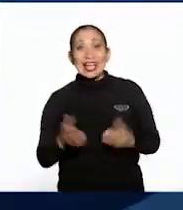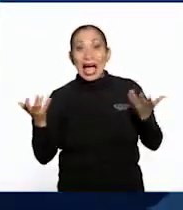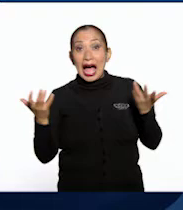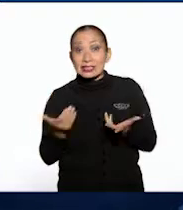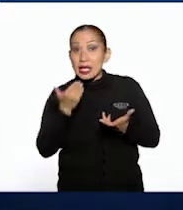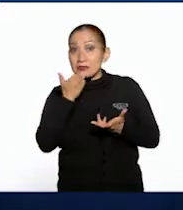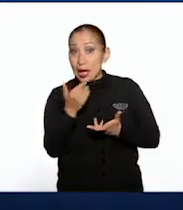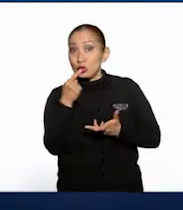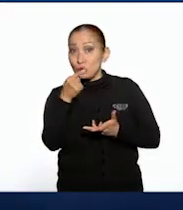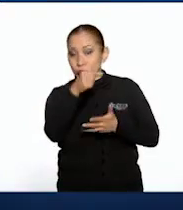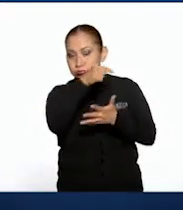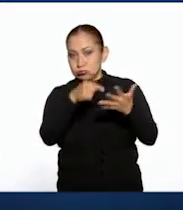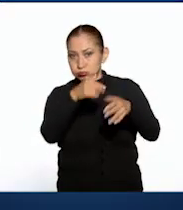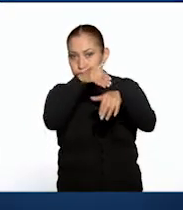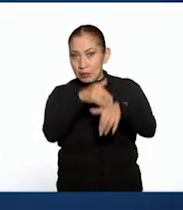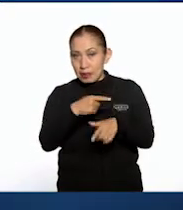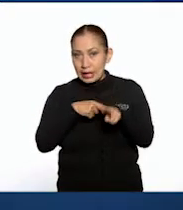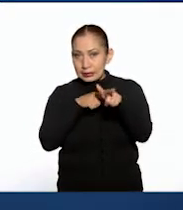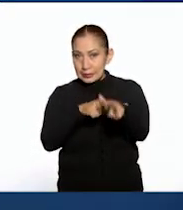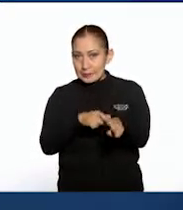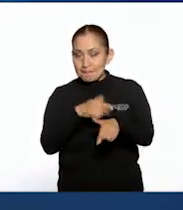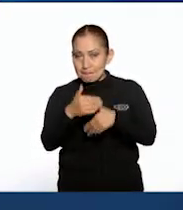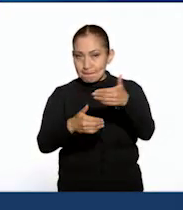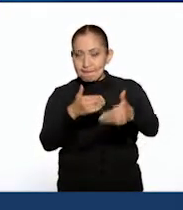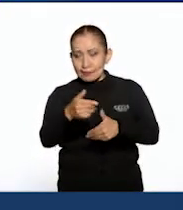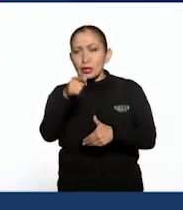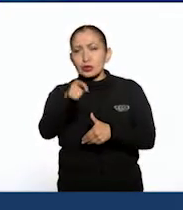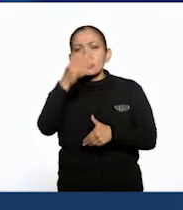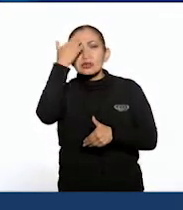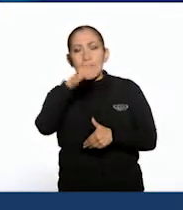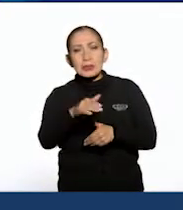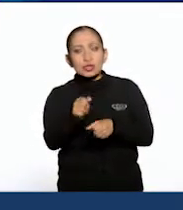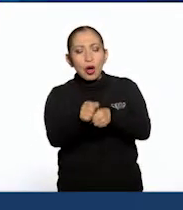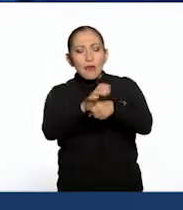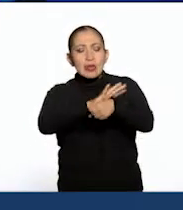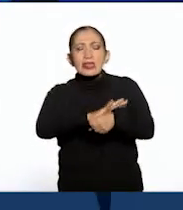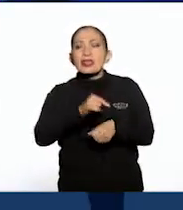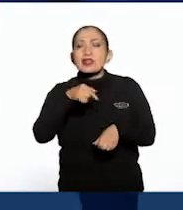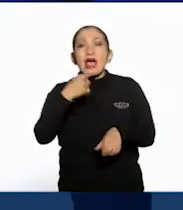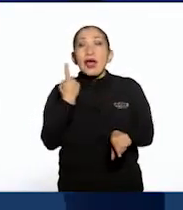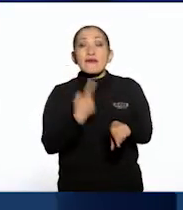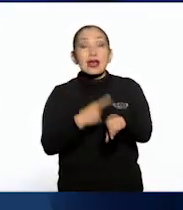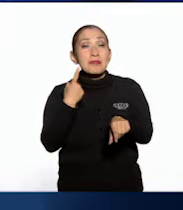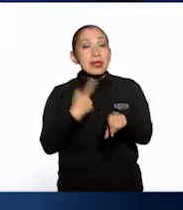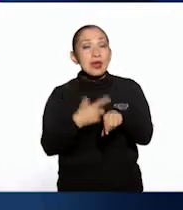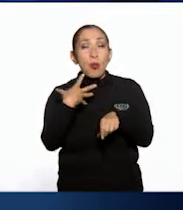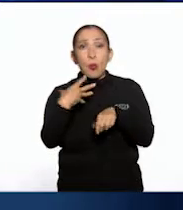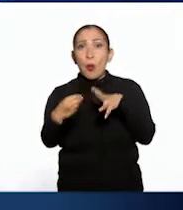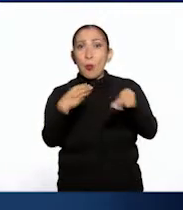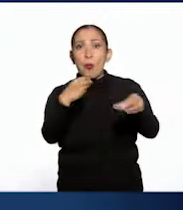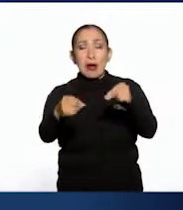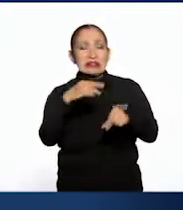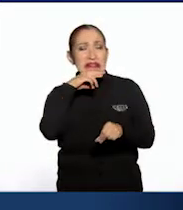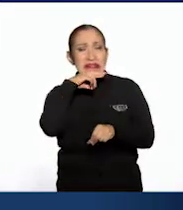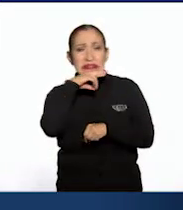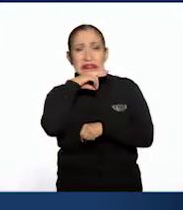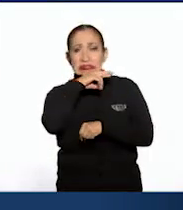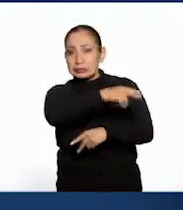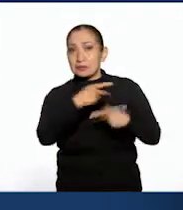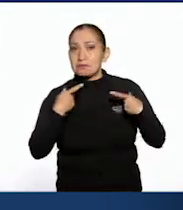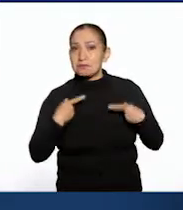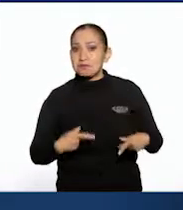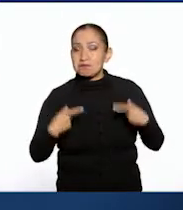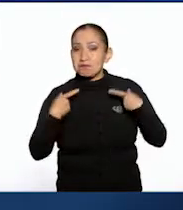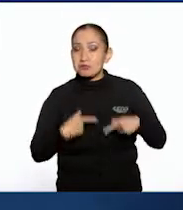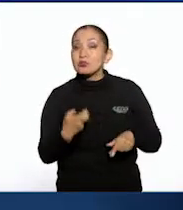Buenas prácticas para seguir adelante. Como todos sabemos, la COVID-19 es una enfermedad que se contagia muy fácilmente entre las